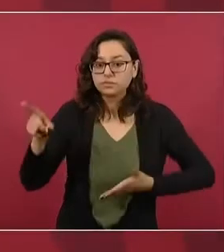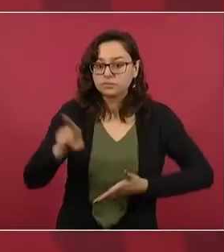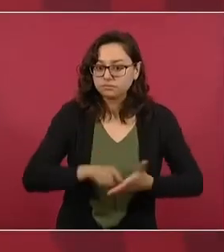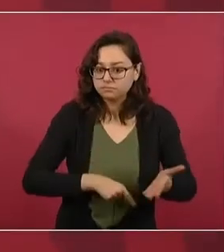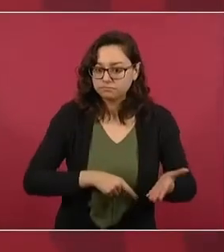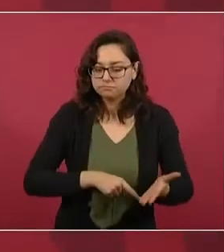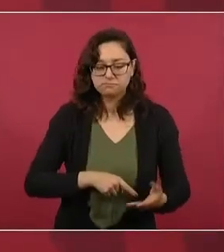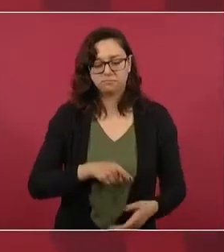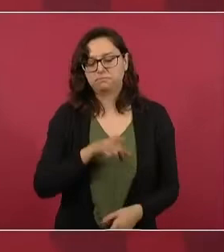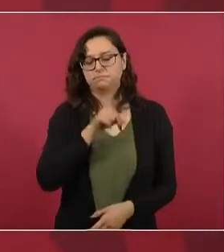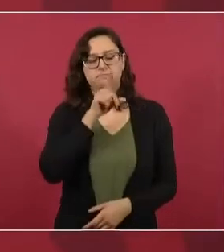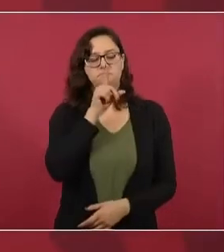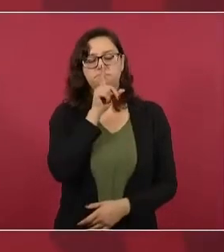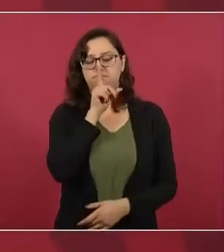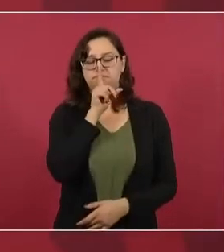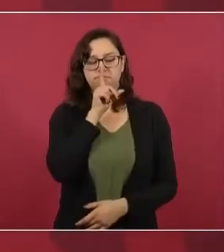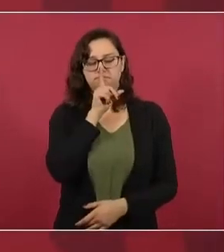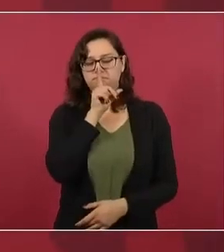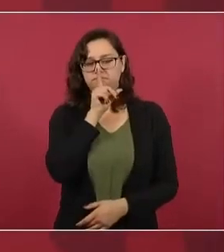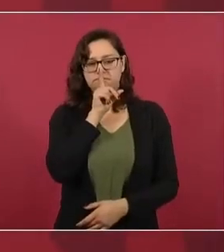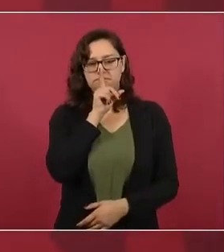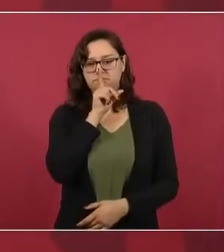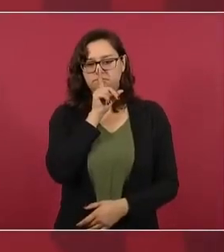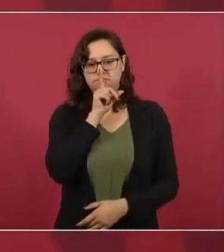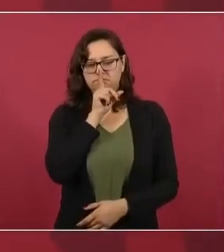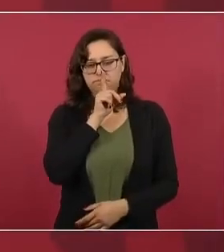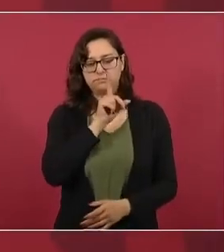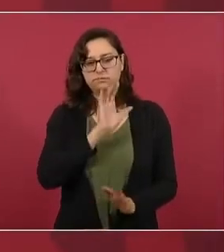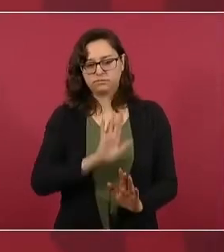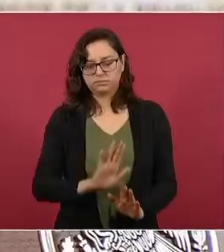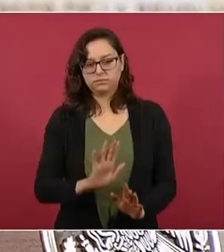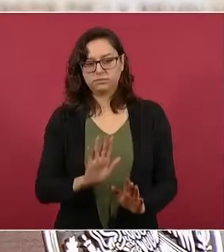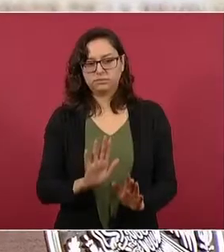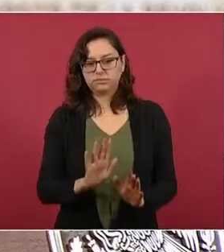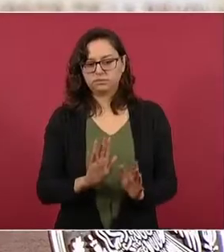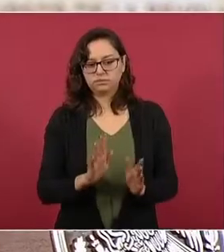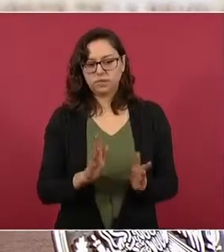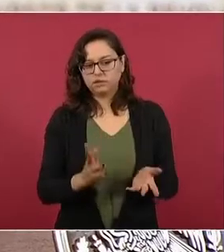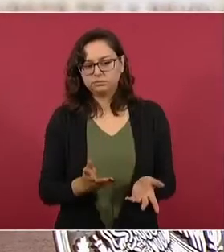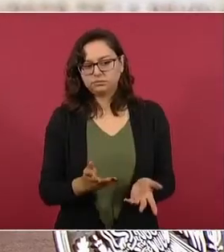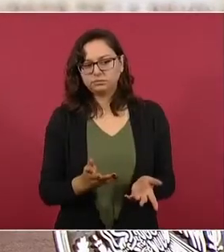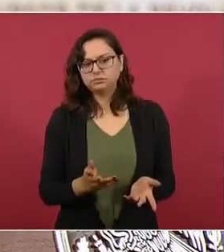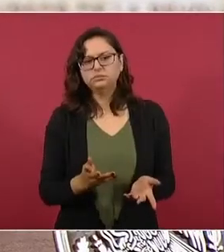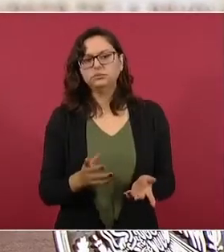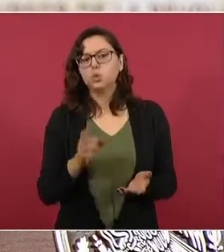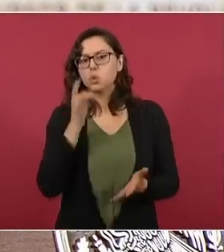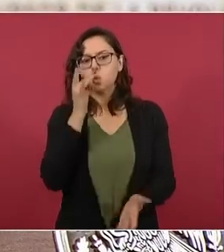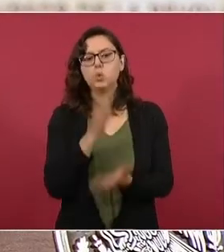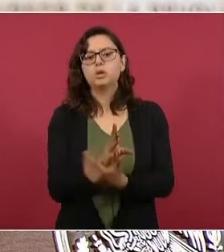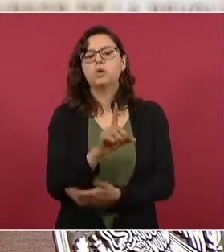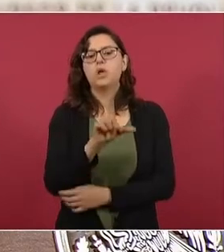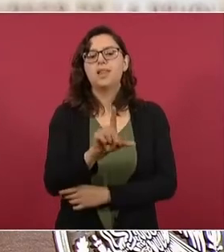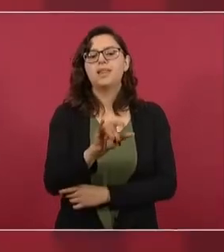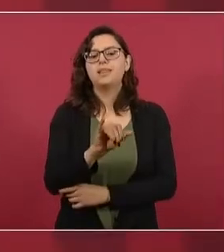los contratos para otros minerales.